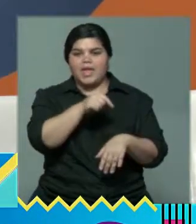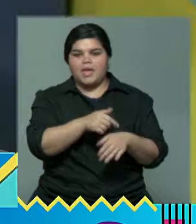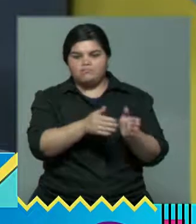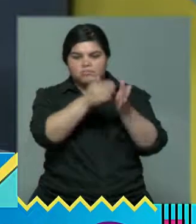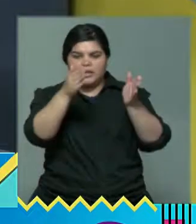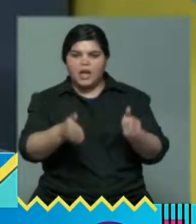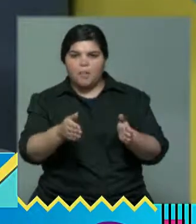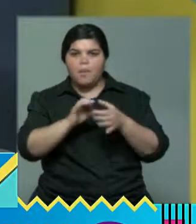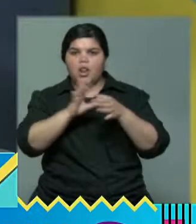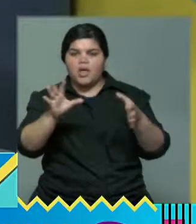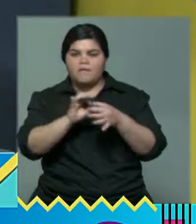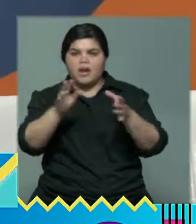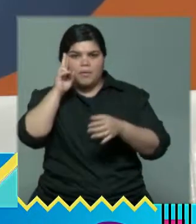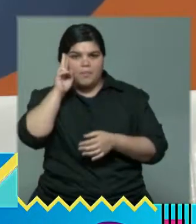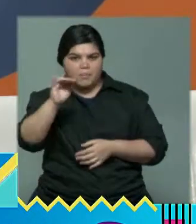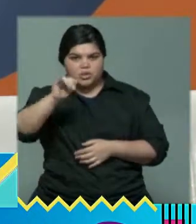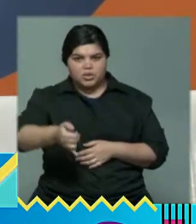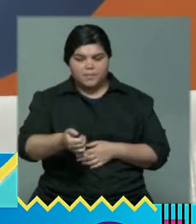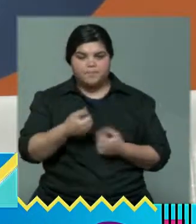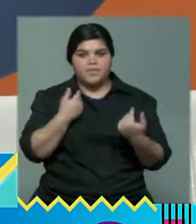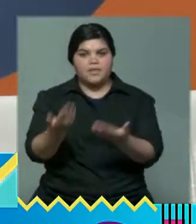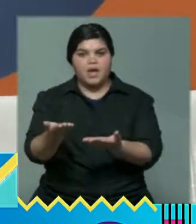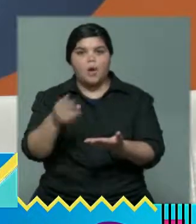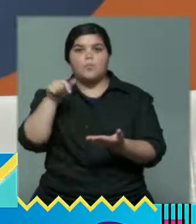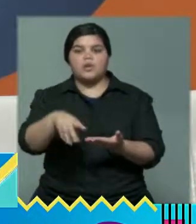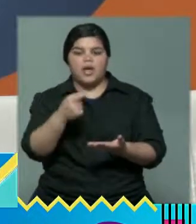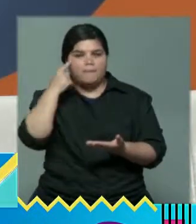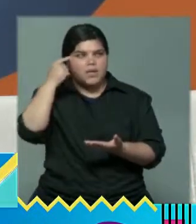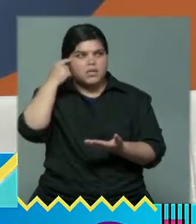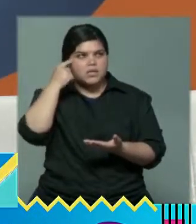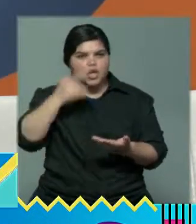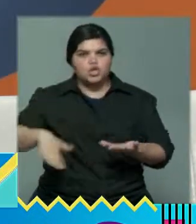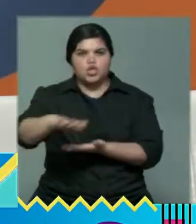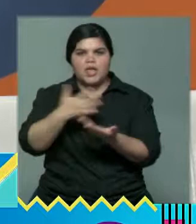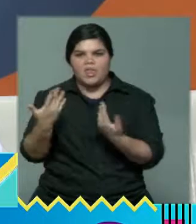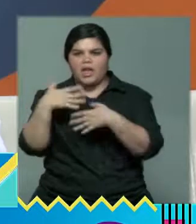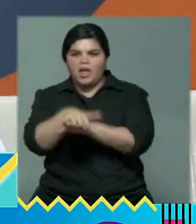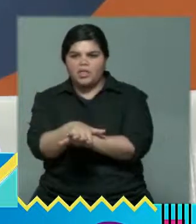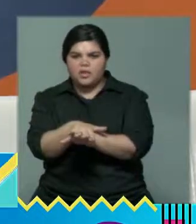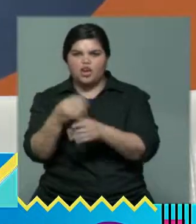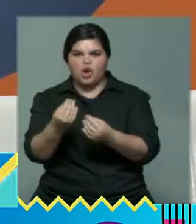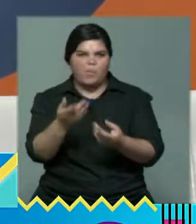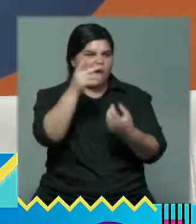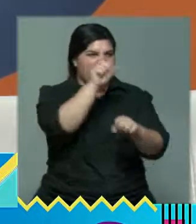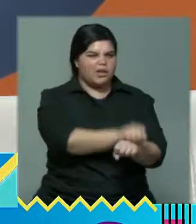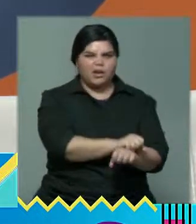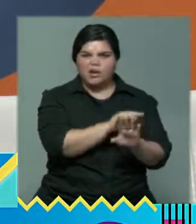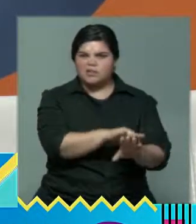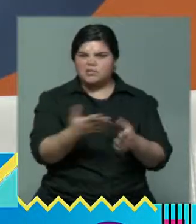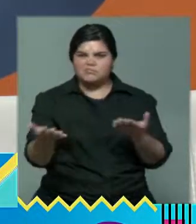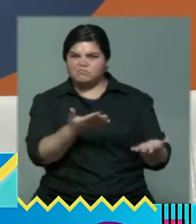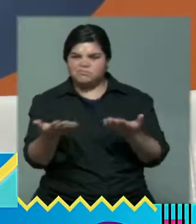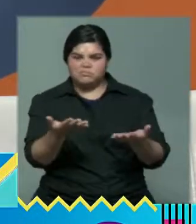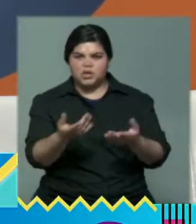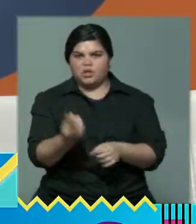libertad, porque si no era un contrasentido creer de que alguien se va a reinsertar en la sociedad encerrado. Entonces era como etapas donde se le va